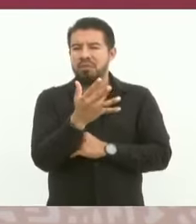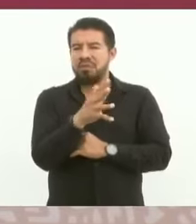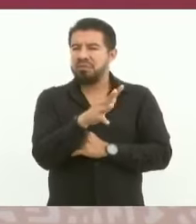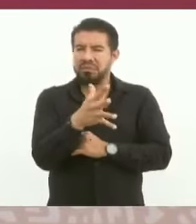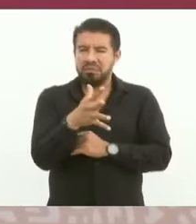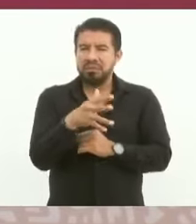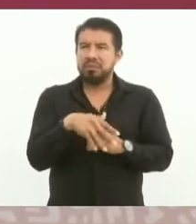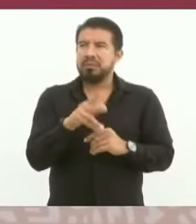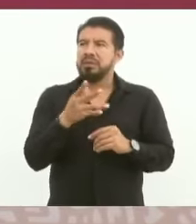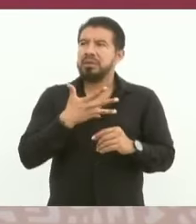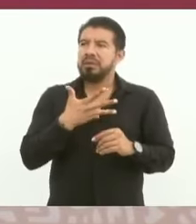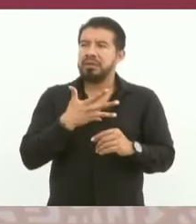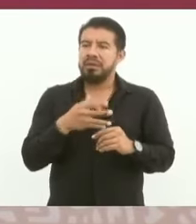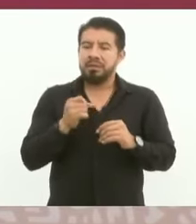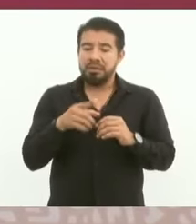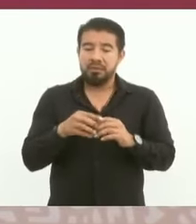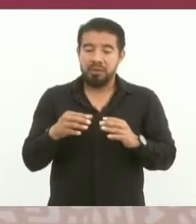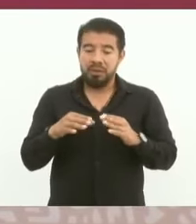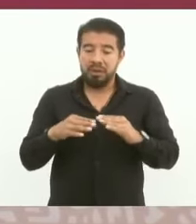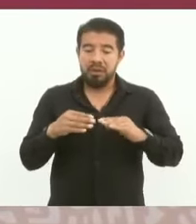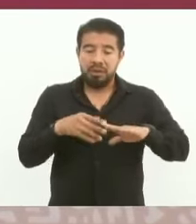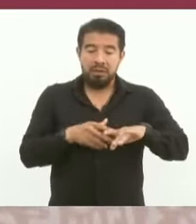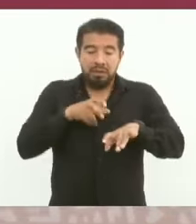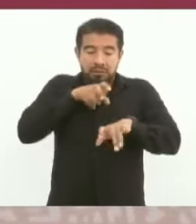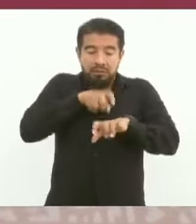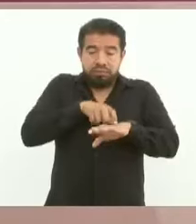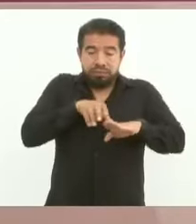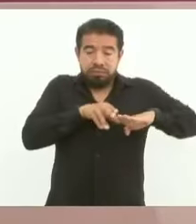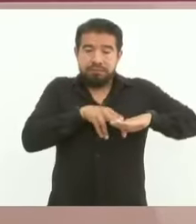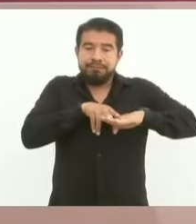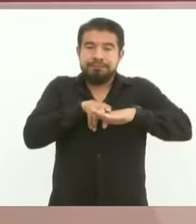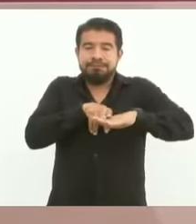se tenían que pasar las pangas, porque no había puente.